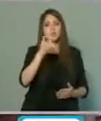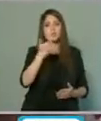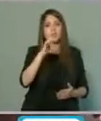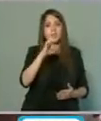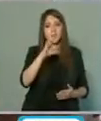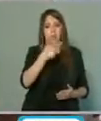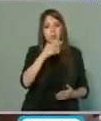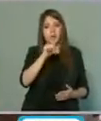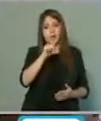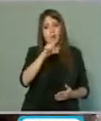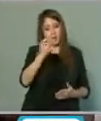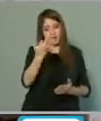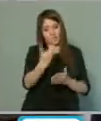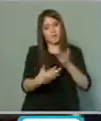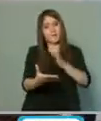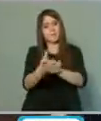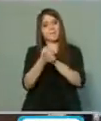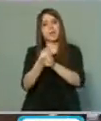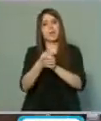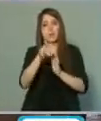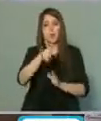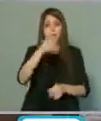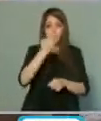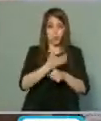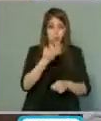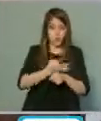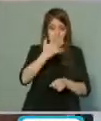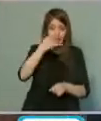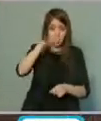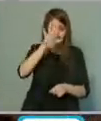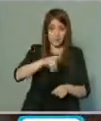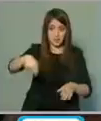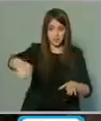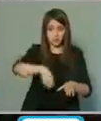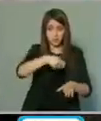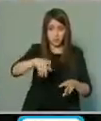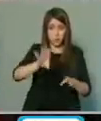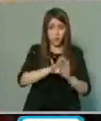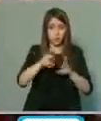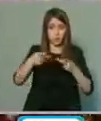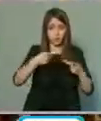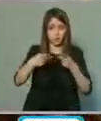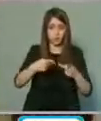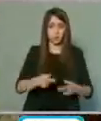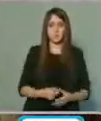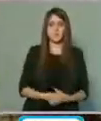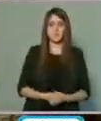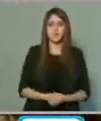la mano. Ay, esta mano es mágica, porque ¿cómo le hace? Y forma...